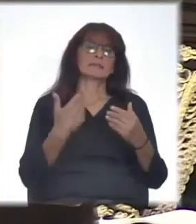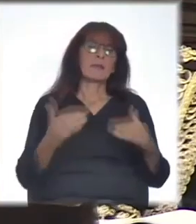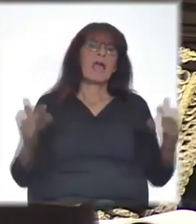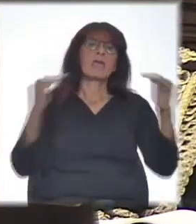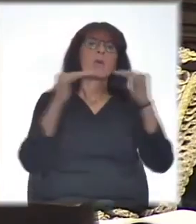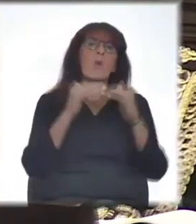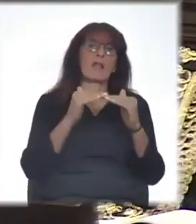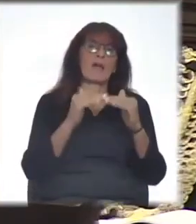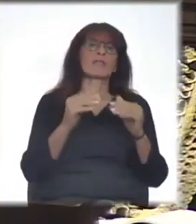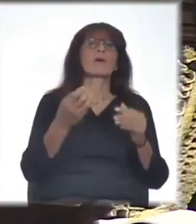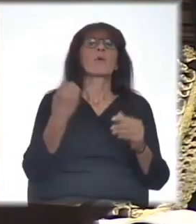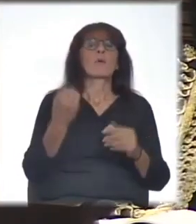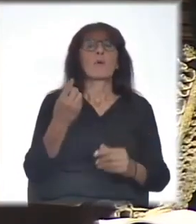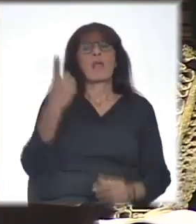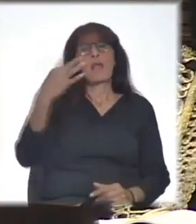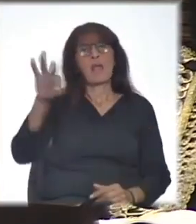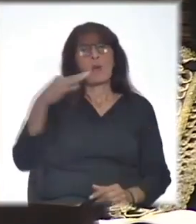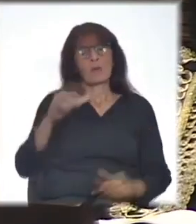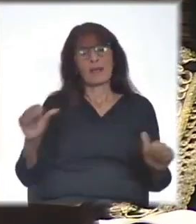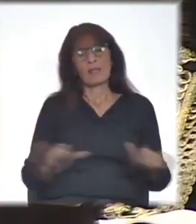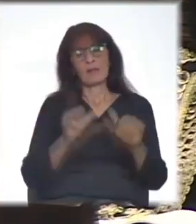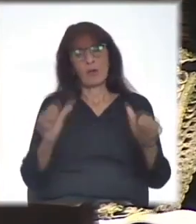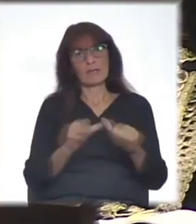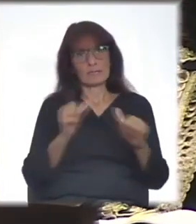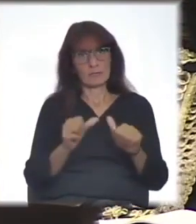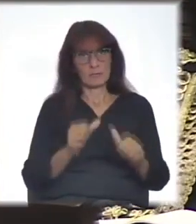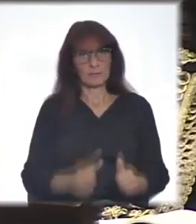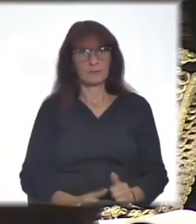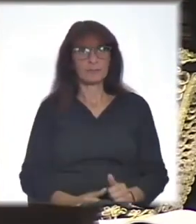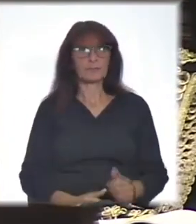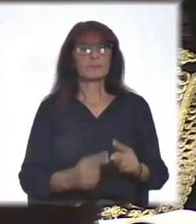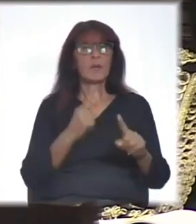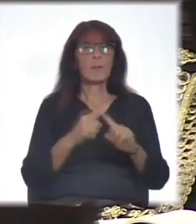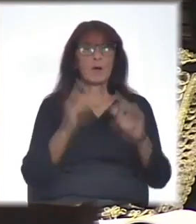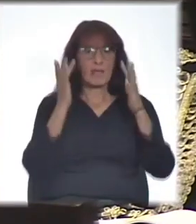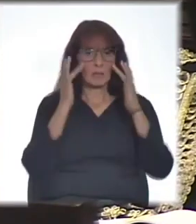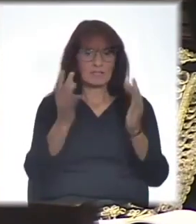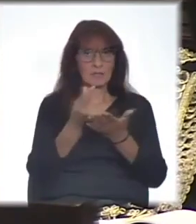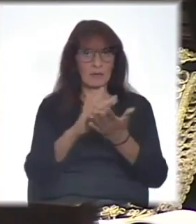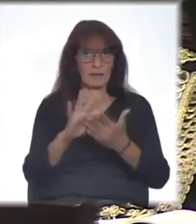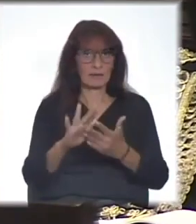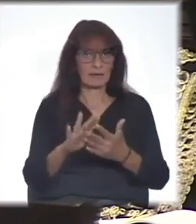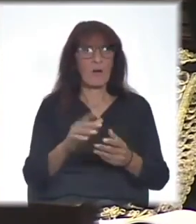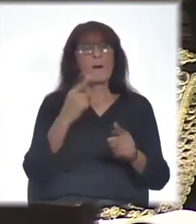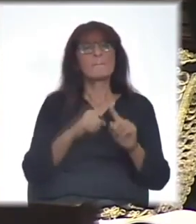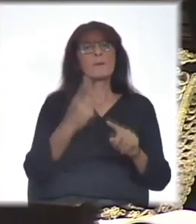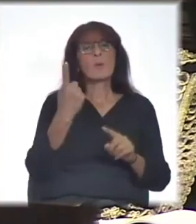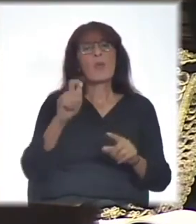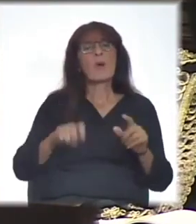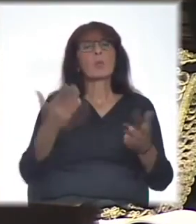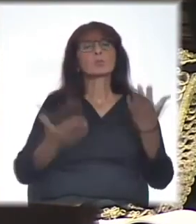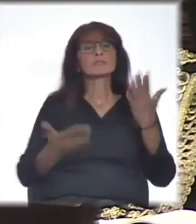igualdad con la única distinción de los talentos y las virtudes, por la educación laica, por una justicia de